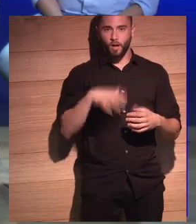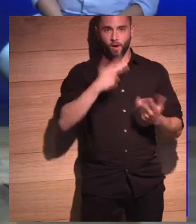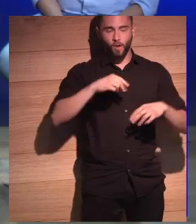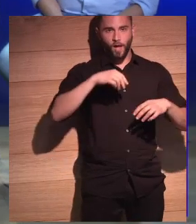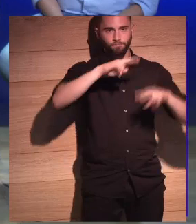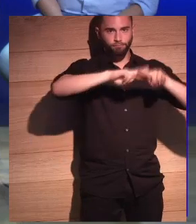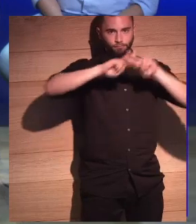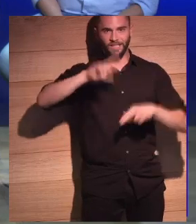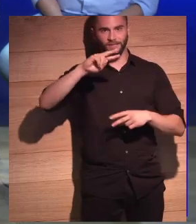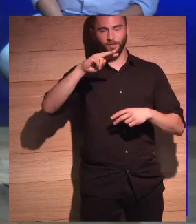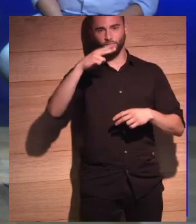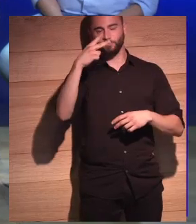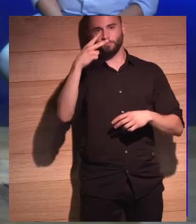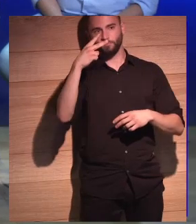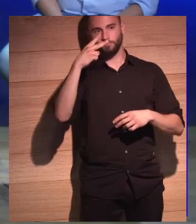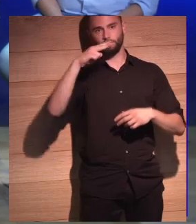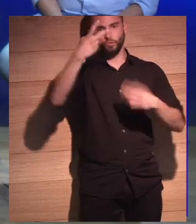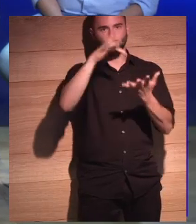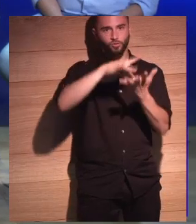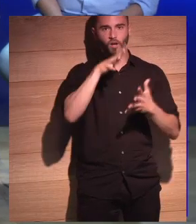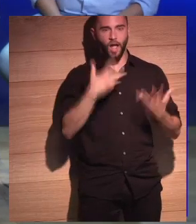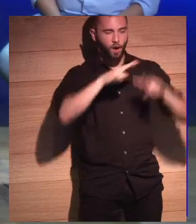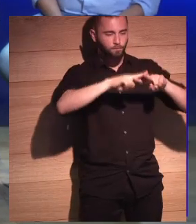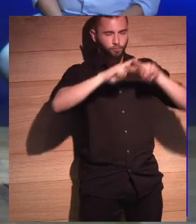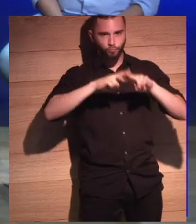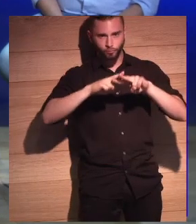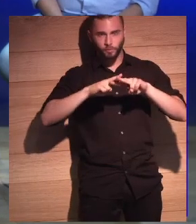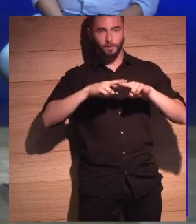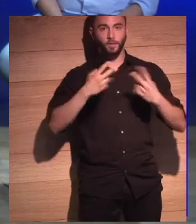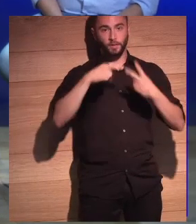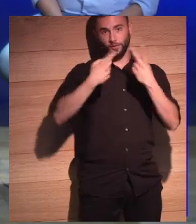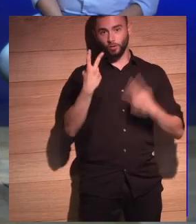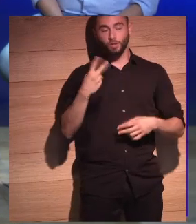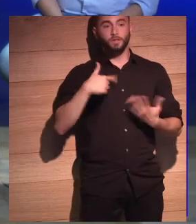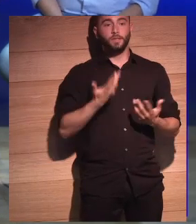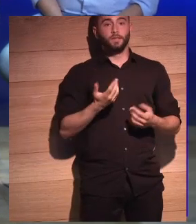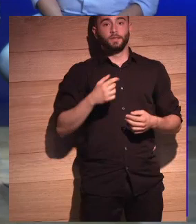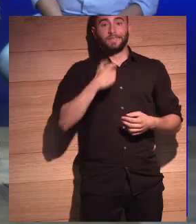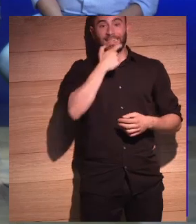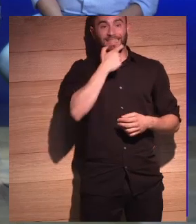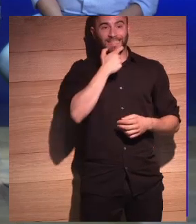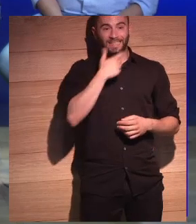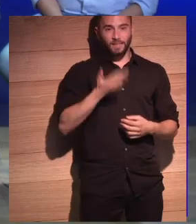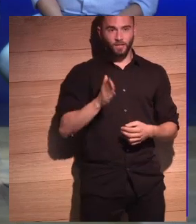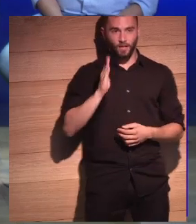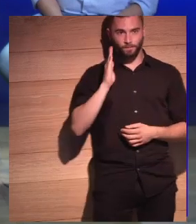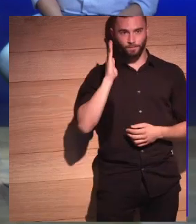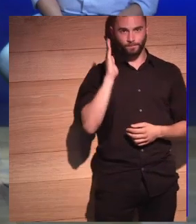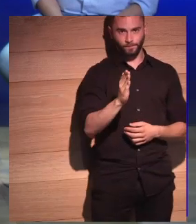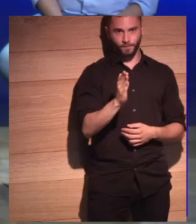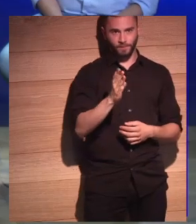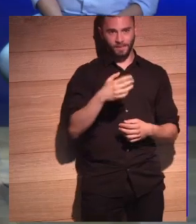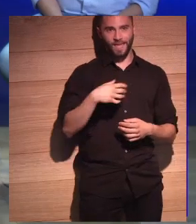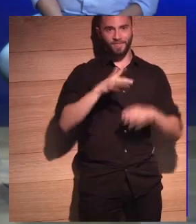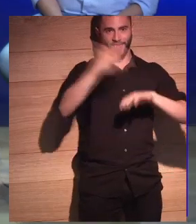porque esta es en inglés y estamos contribuyendo a la brecha digital. ¿Por qué? Pues porque, claro, no todo el mundo sabe